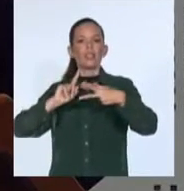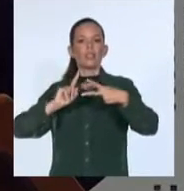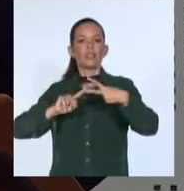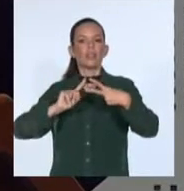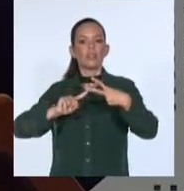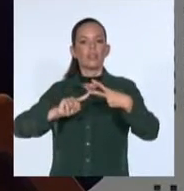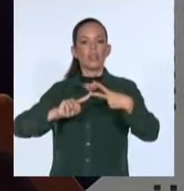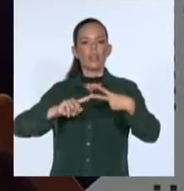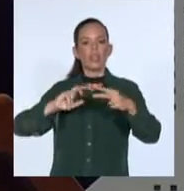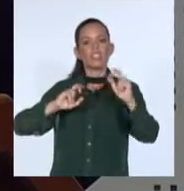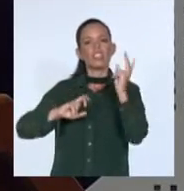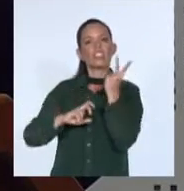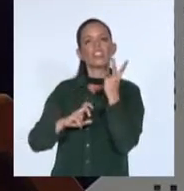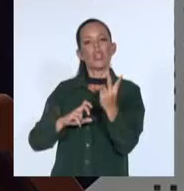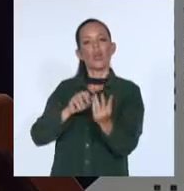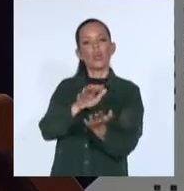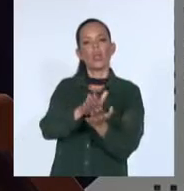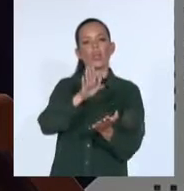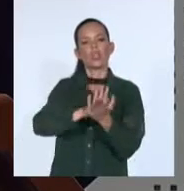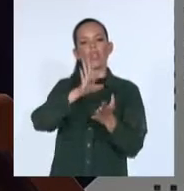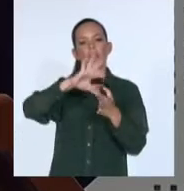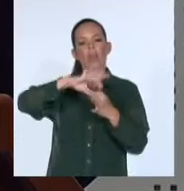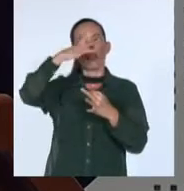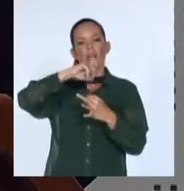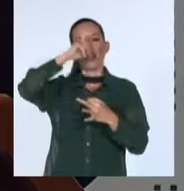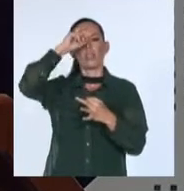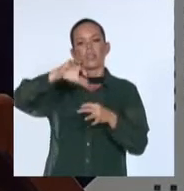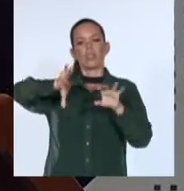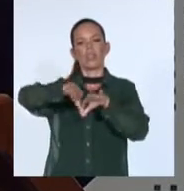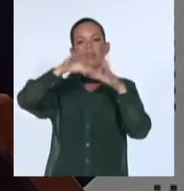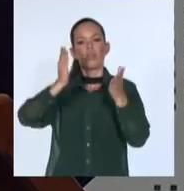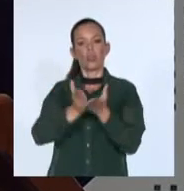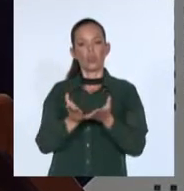convencional del mundo.